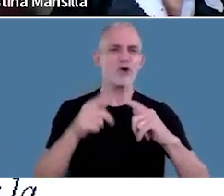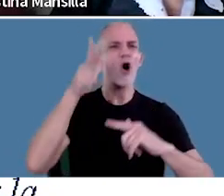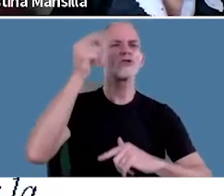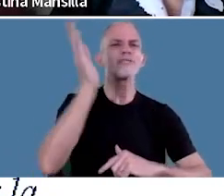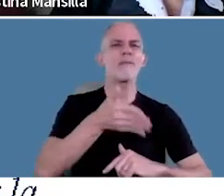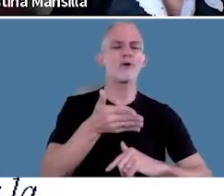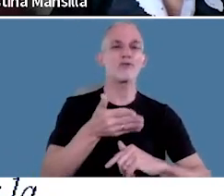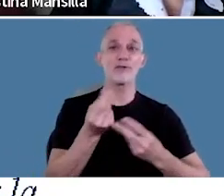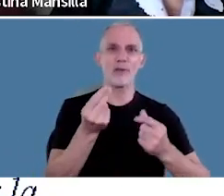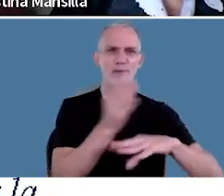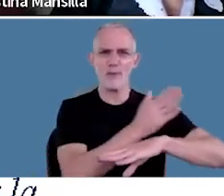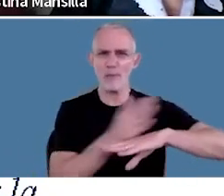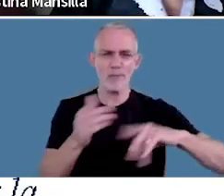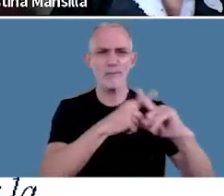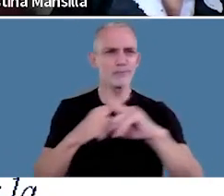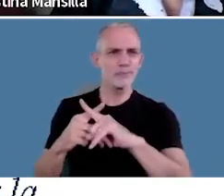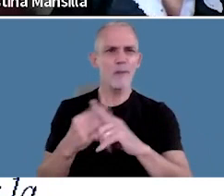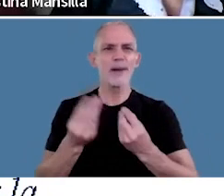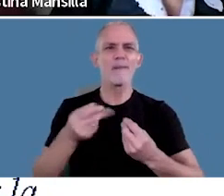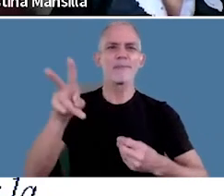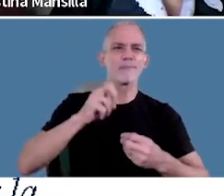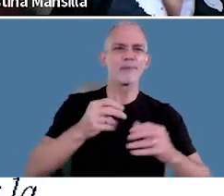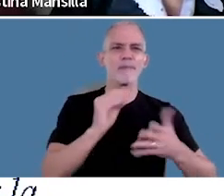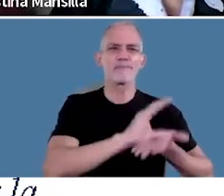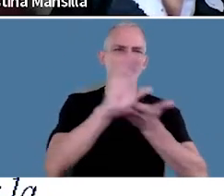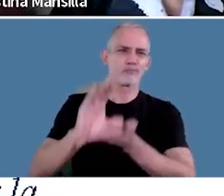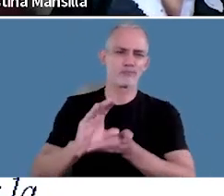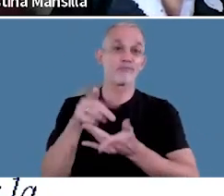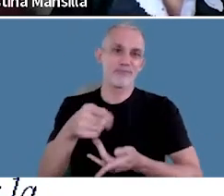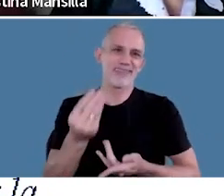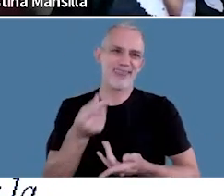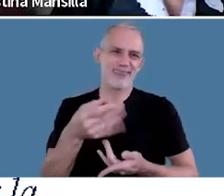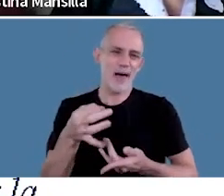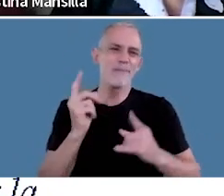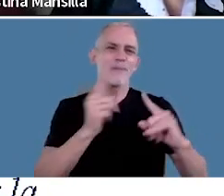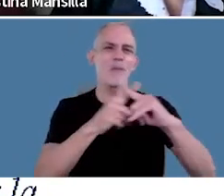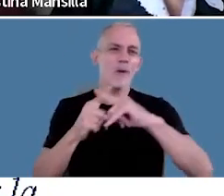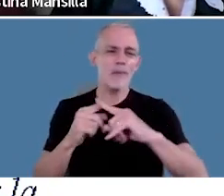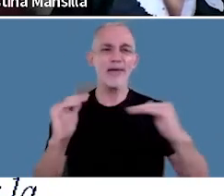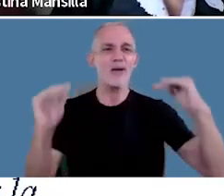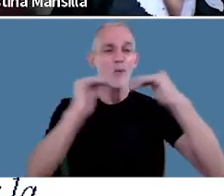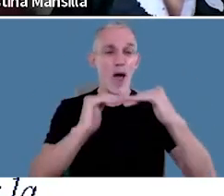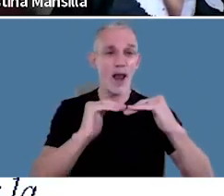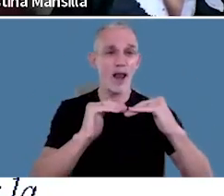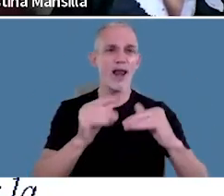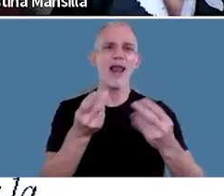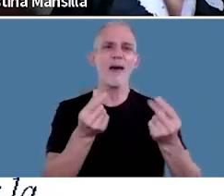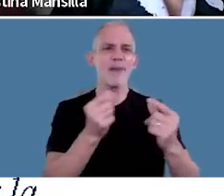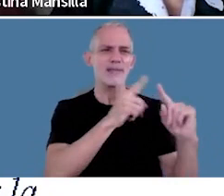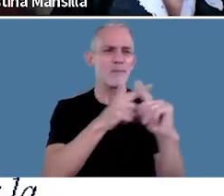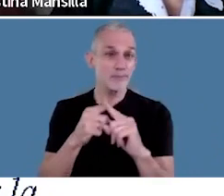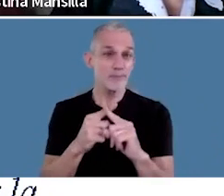importe vigente para percibir una asignación familiar, el cual será, como les dije, equivalente al monto